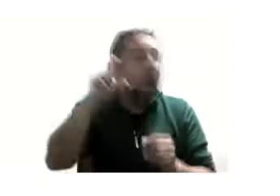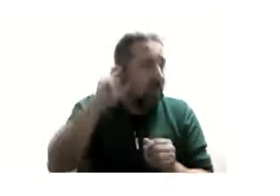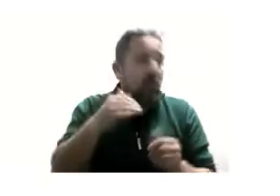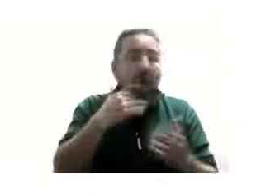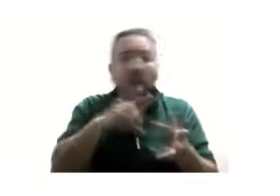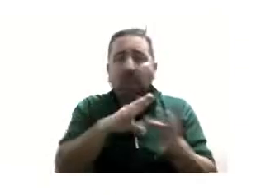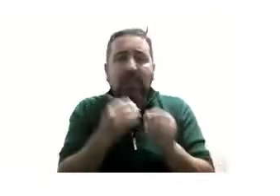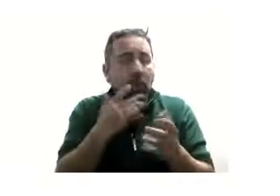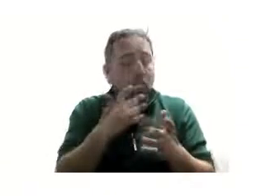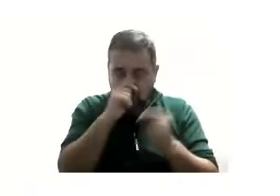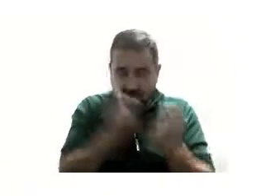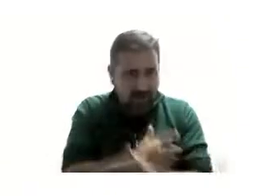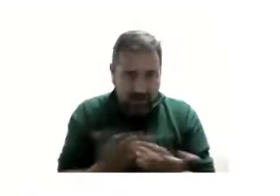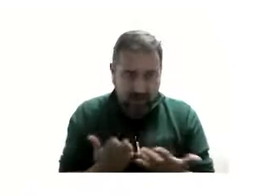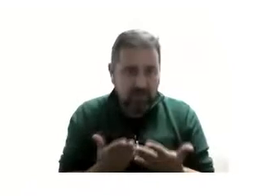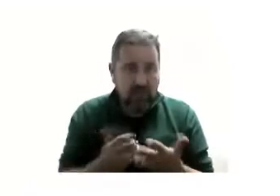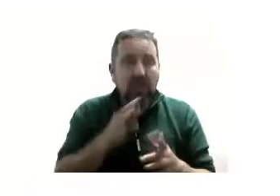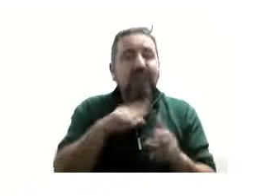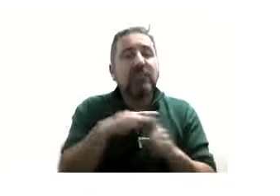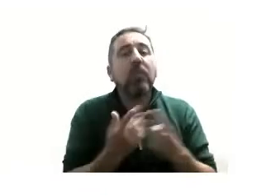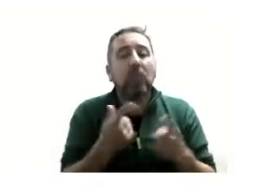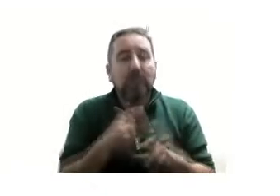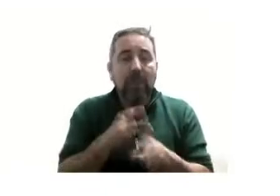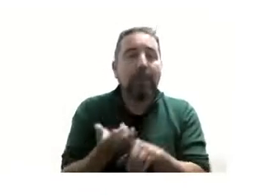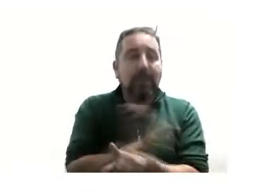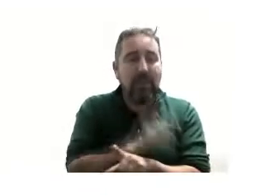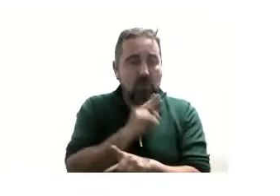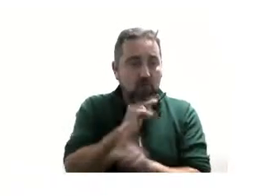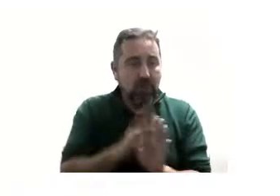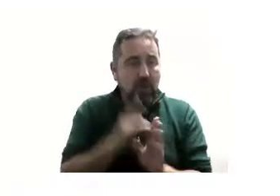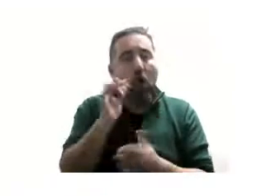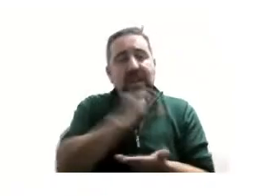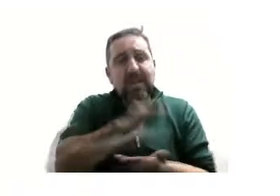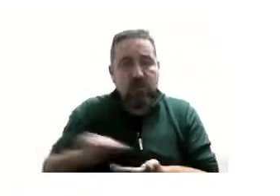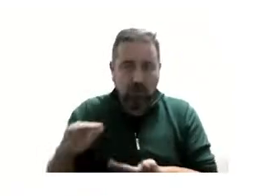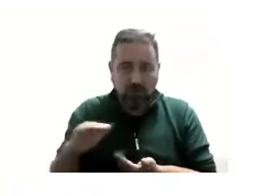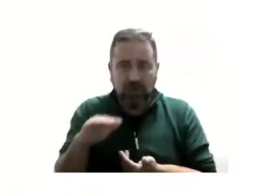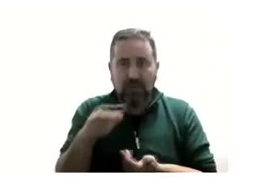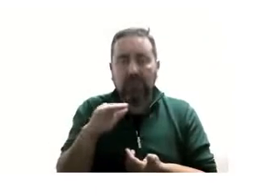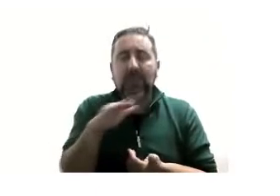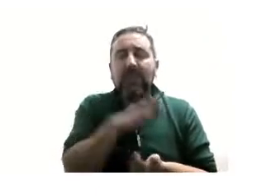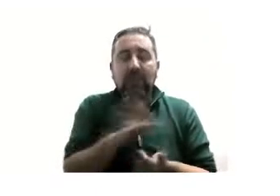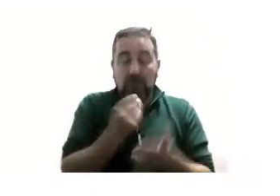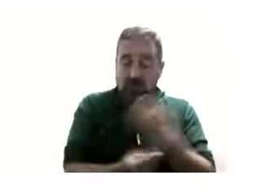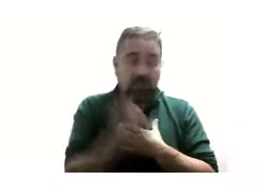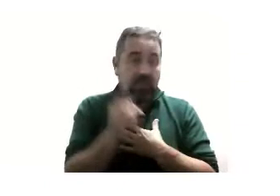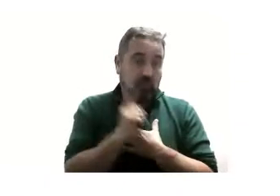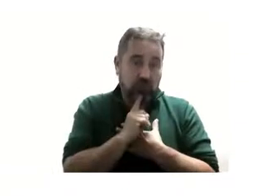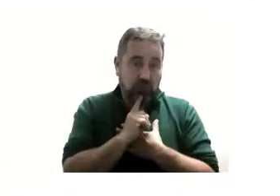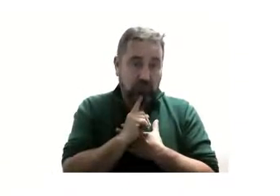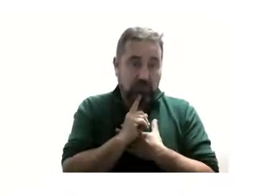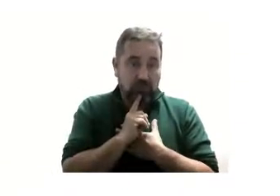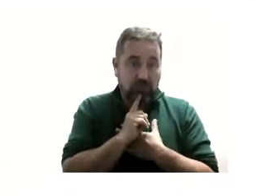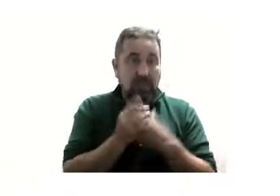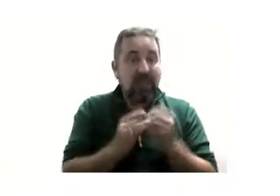adaptados en dos situaciones. La situación prelocutiva, es decir, son niños o niñas que nacen sordos de nacimiento